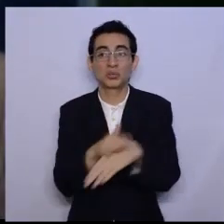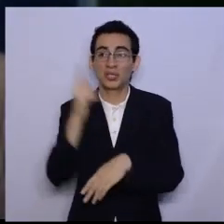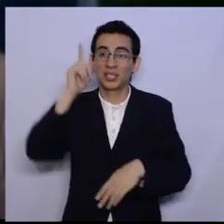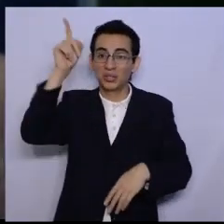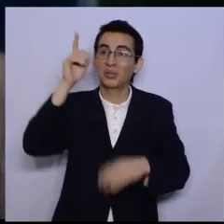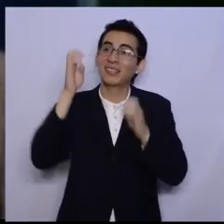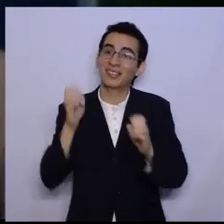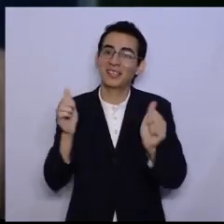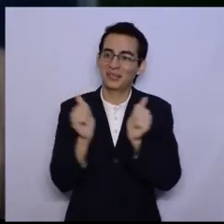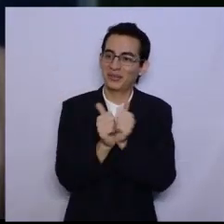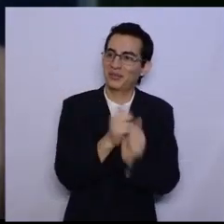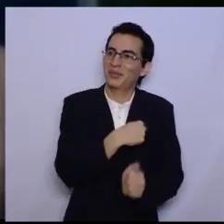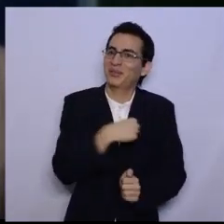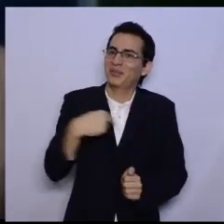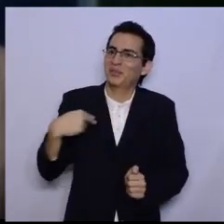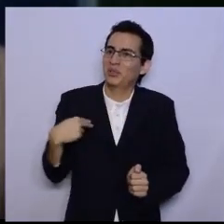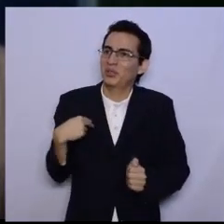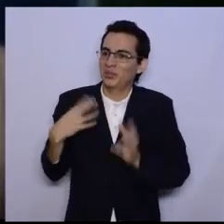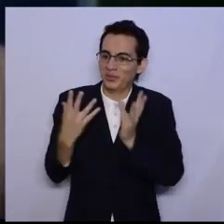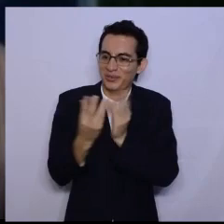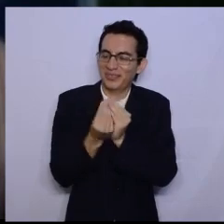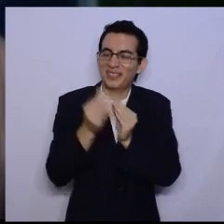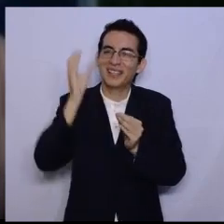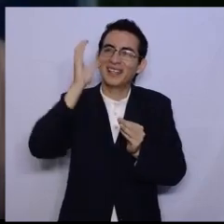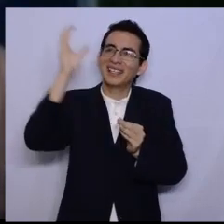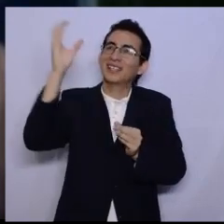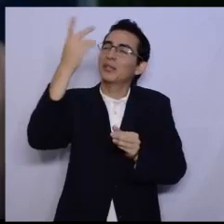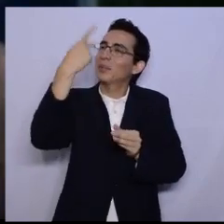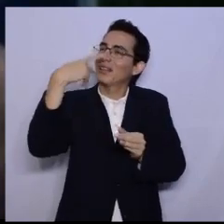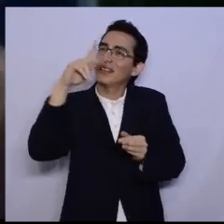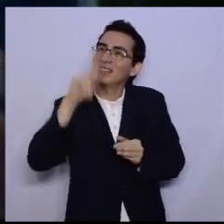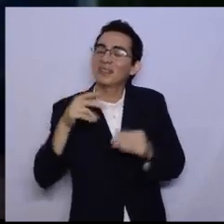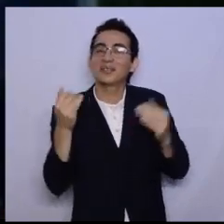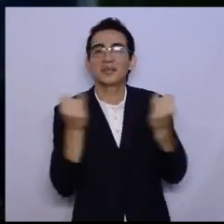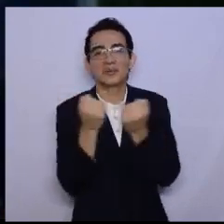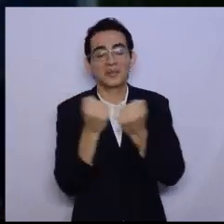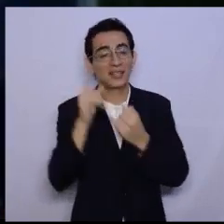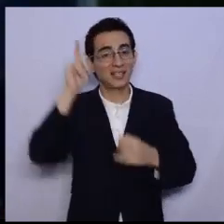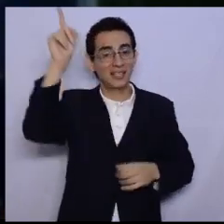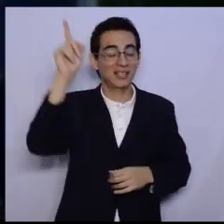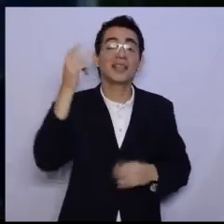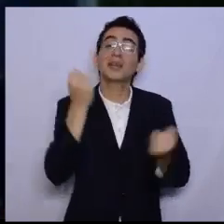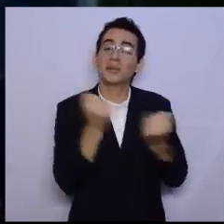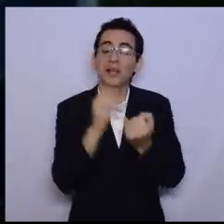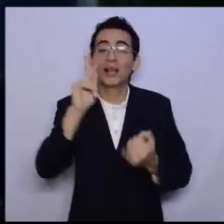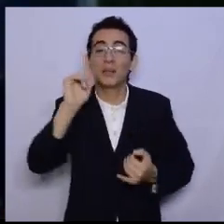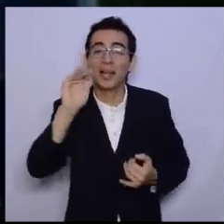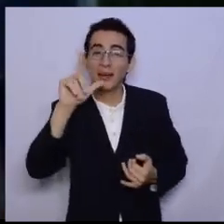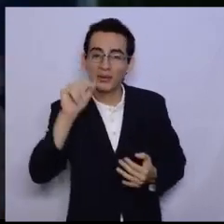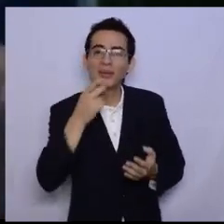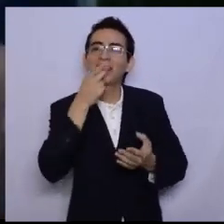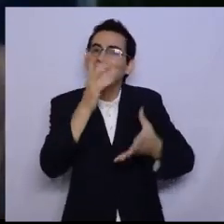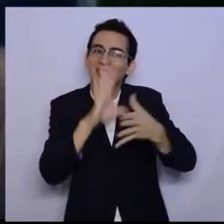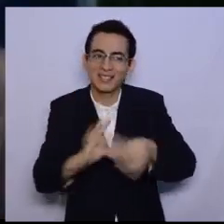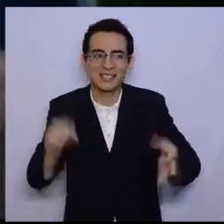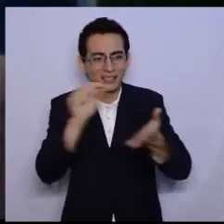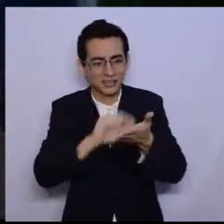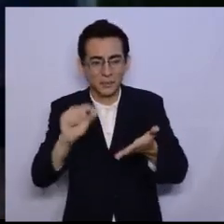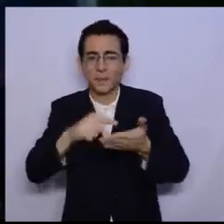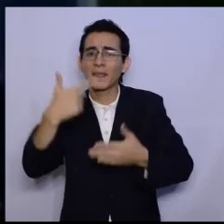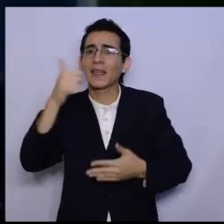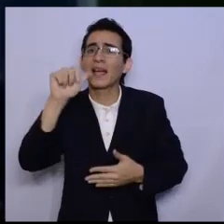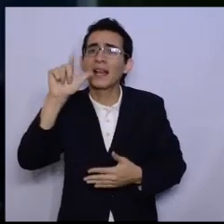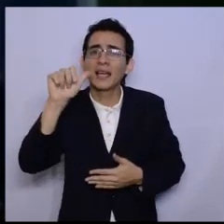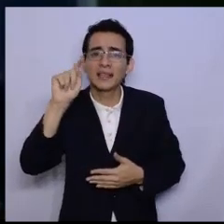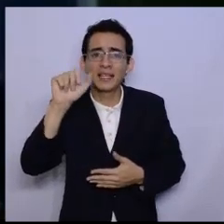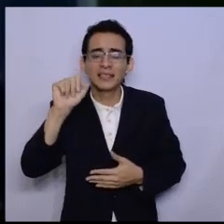a Cristo en nosotros. Es a lo que Pablo se refería, Señor, lo entendemos así. A los Gálatas cuando